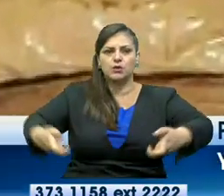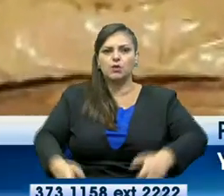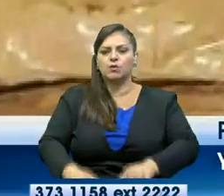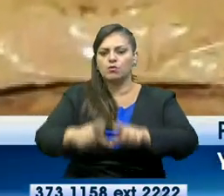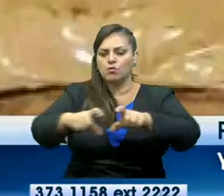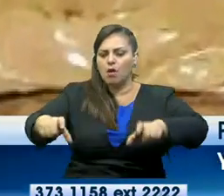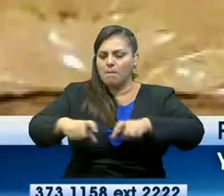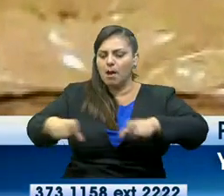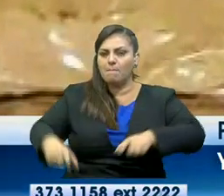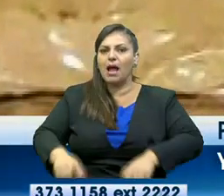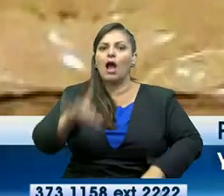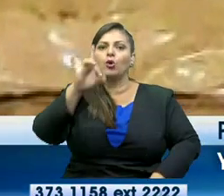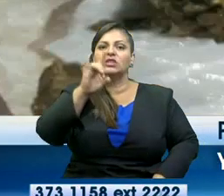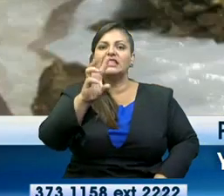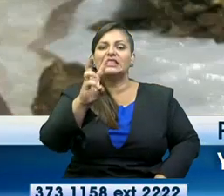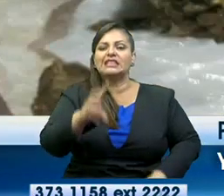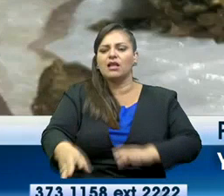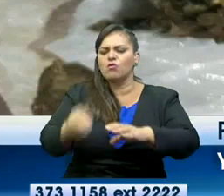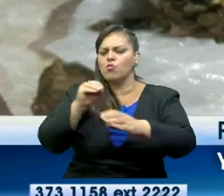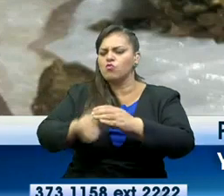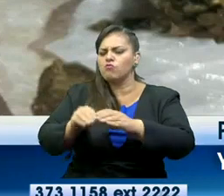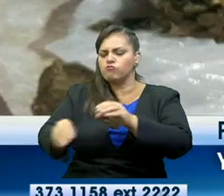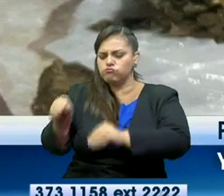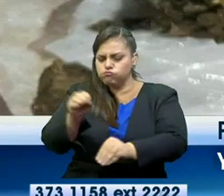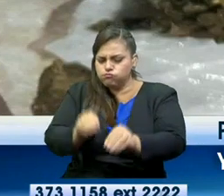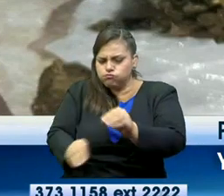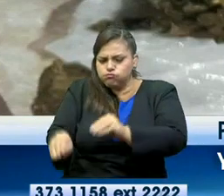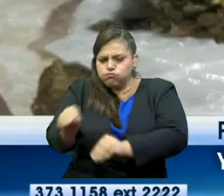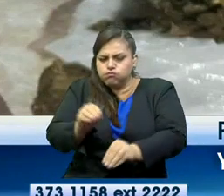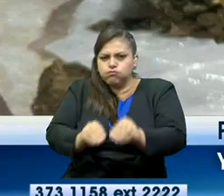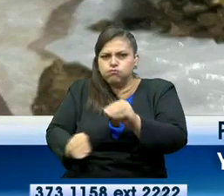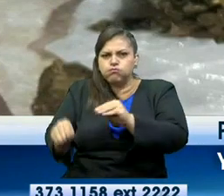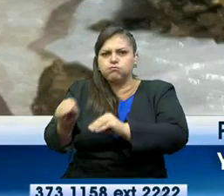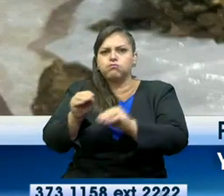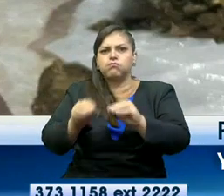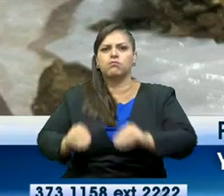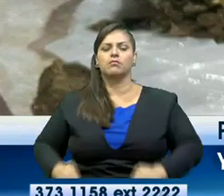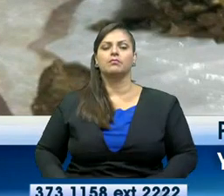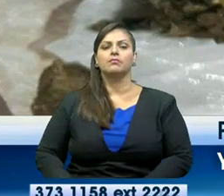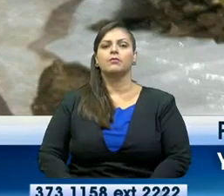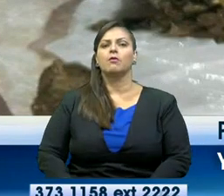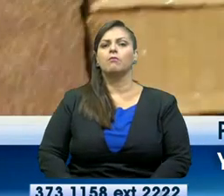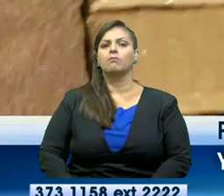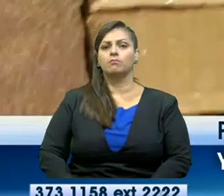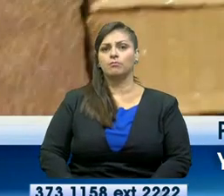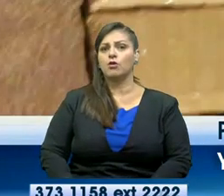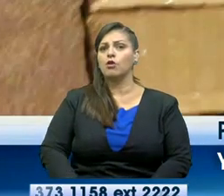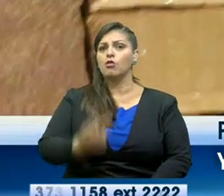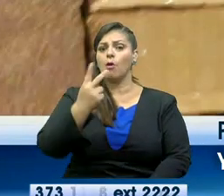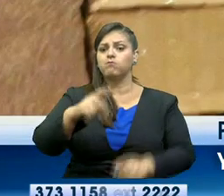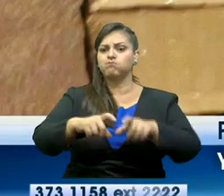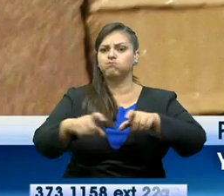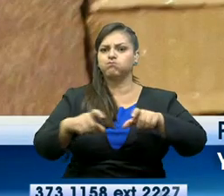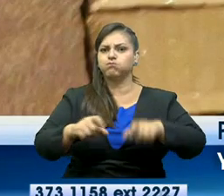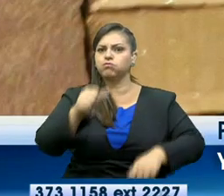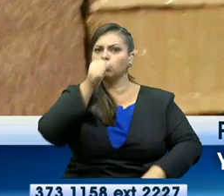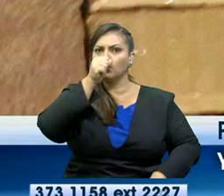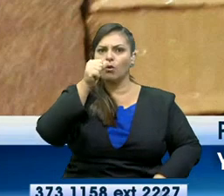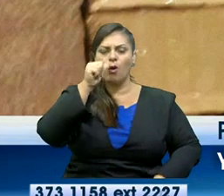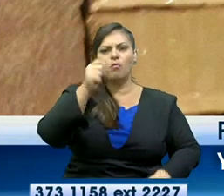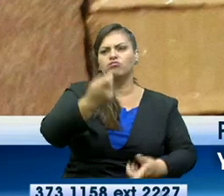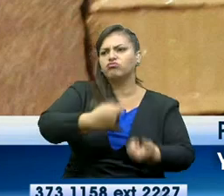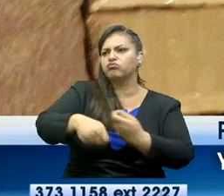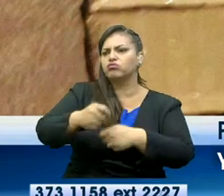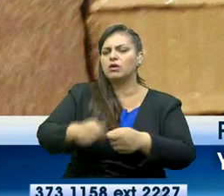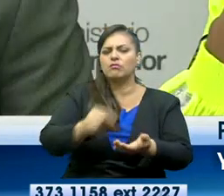peso alcanzó los 45 kilos y 2 bloques de cocaína. Estiman que evitaron la circulación de 100.000 dosis en los cantones de